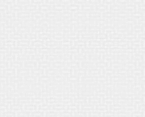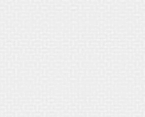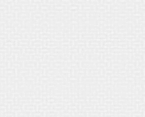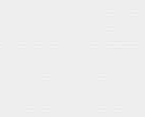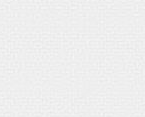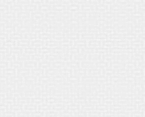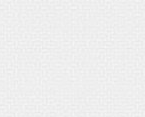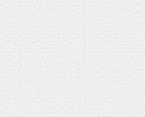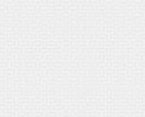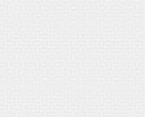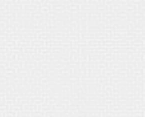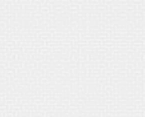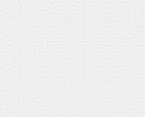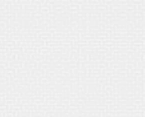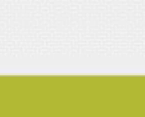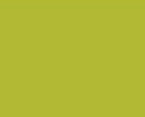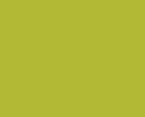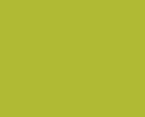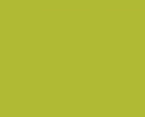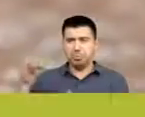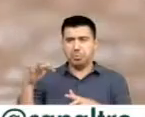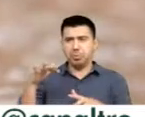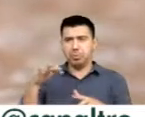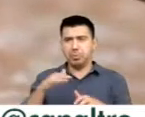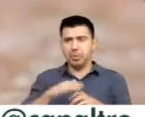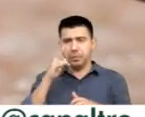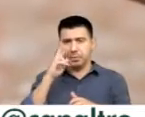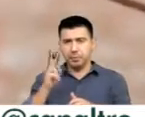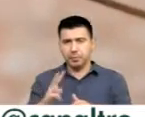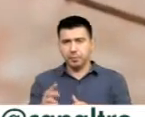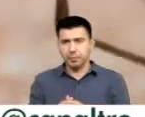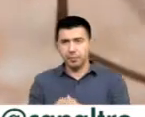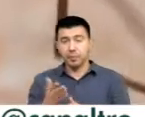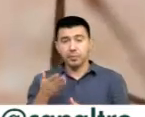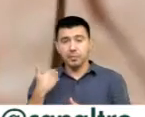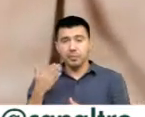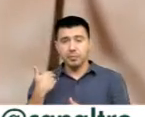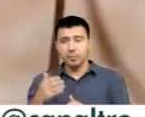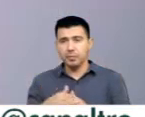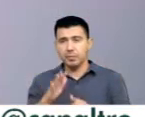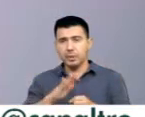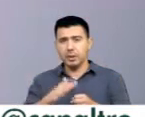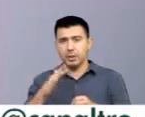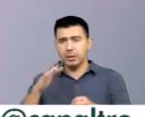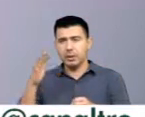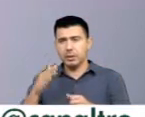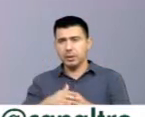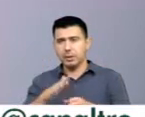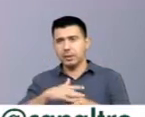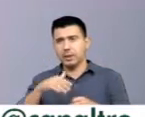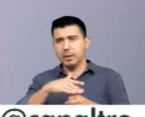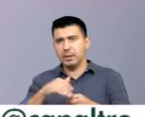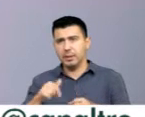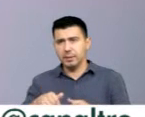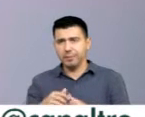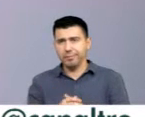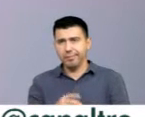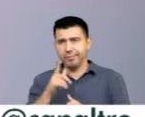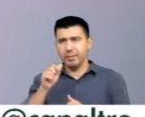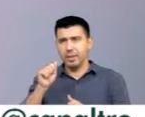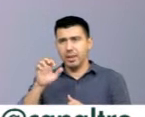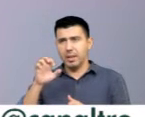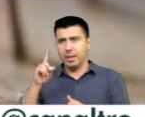canal draw tocón el clima santander ya no ha disparado la proliferación del aedes aegypti